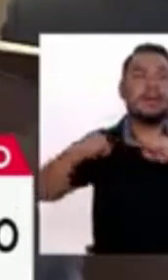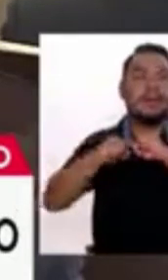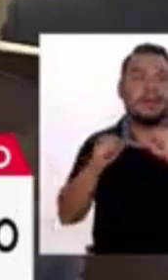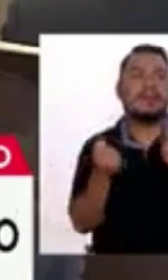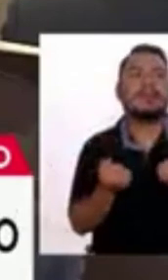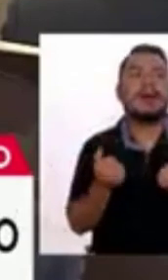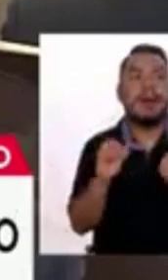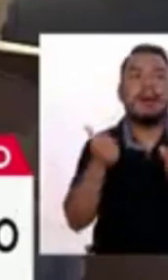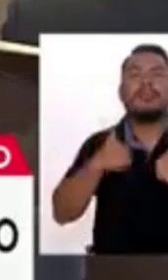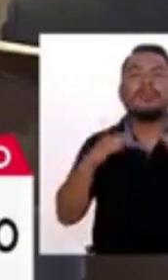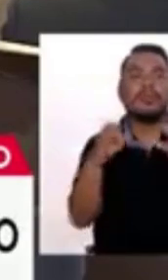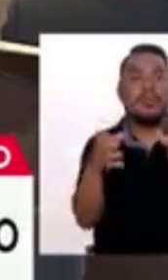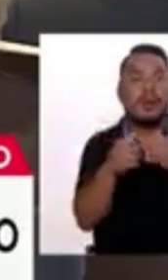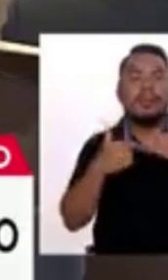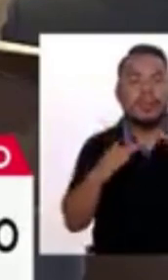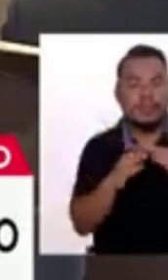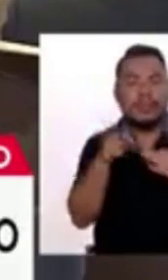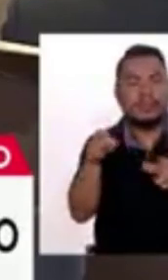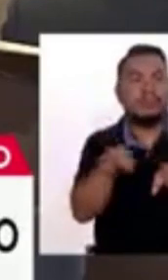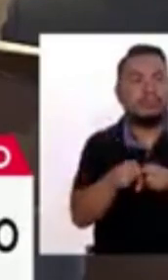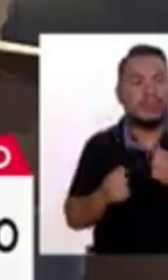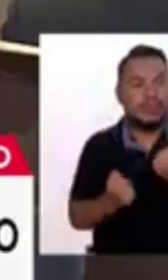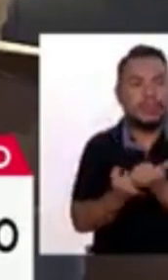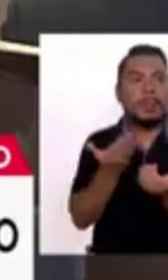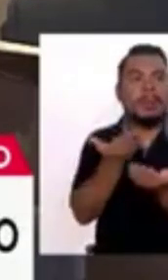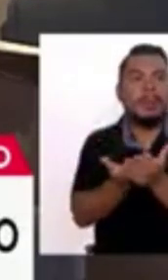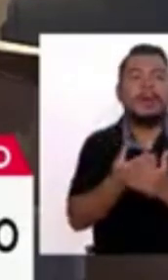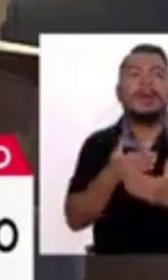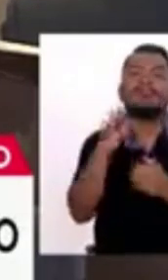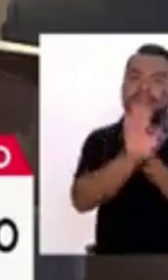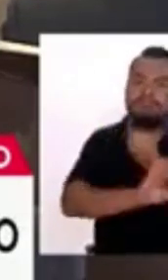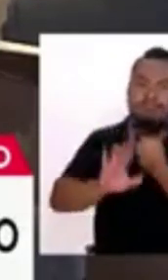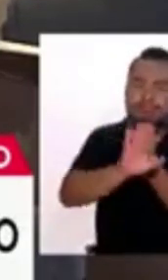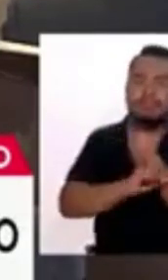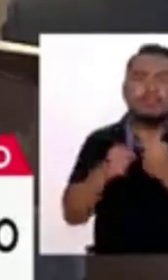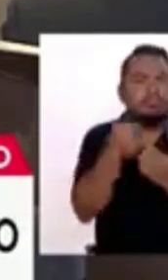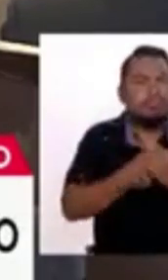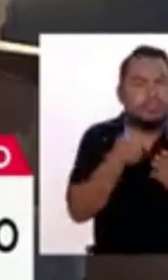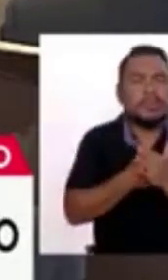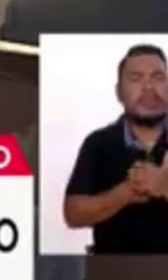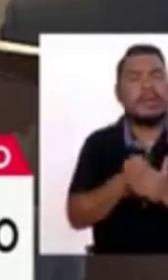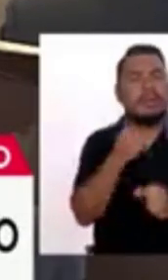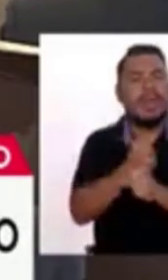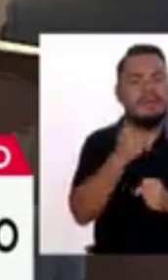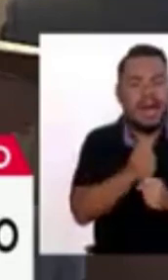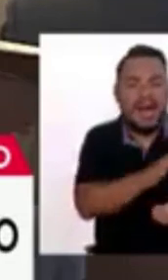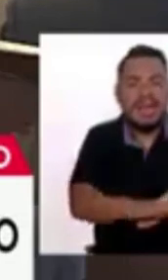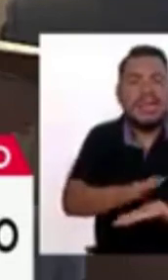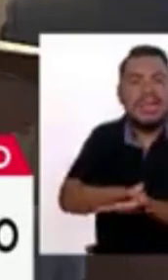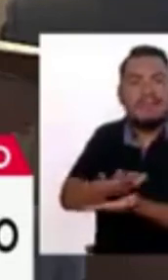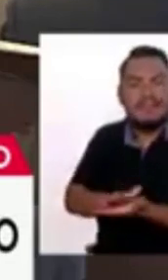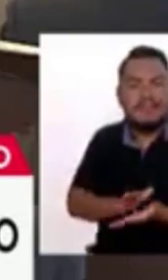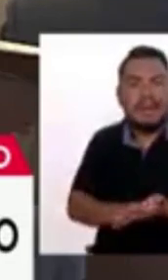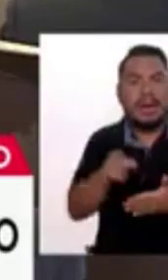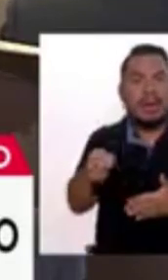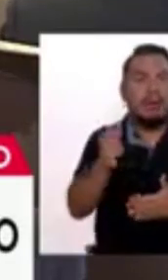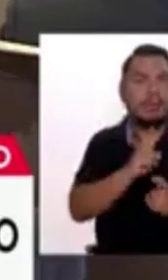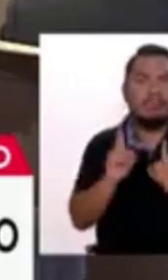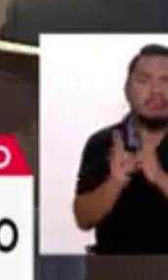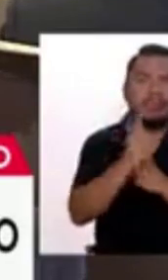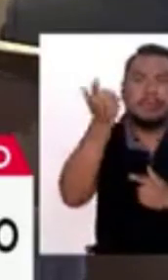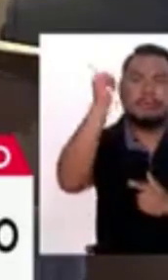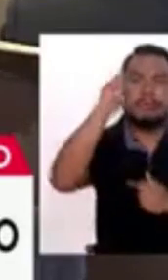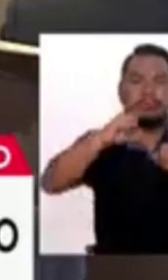municipal. Promovió y contribuyó a la defensa de los trabajadores de limpieza a través de su liderazgo en